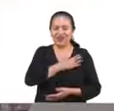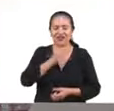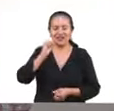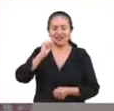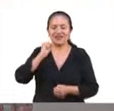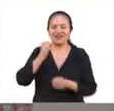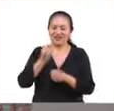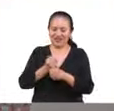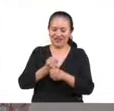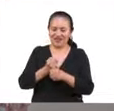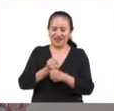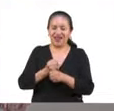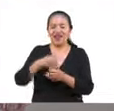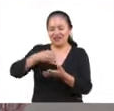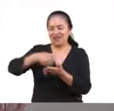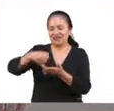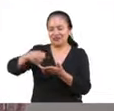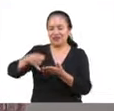de Agricultura.